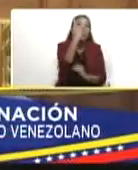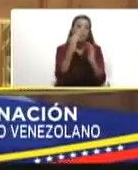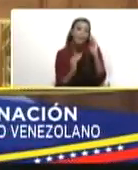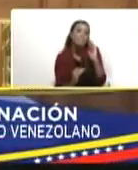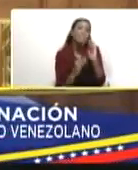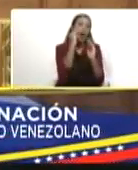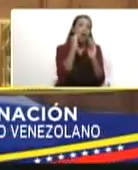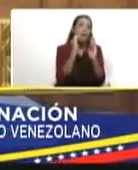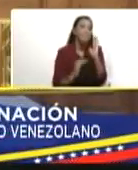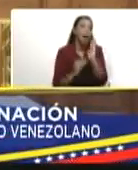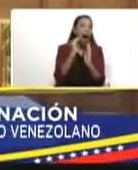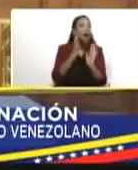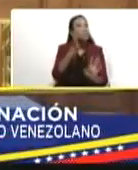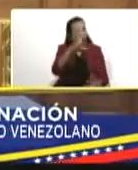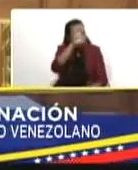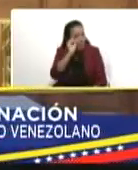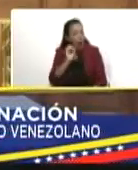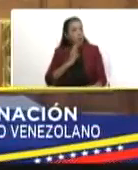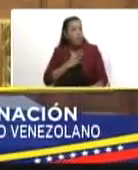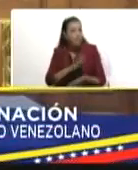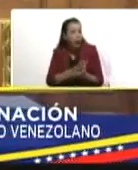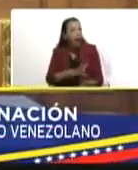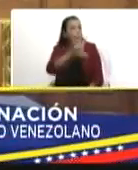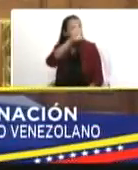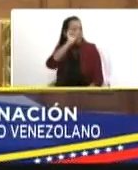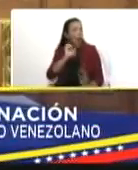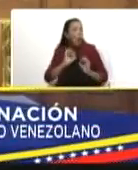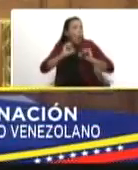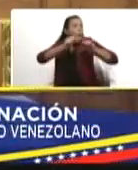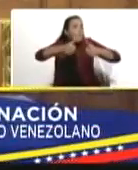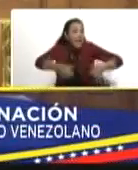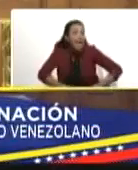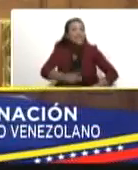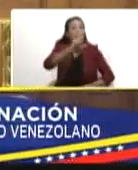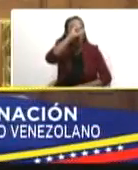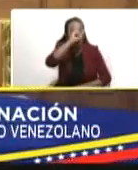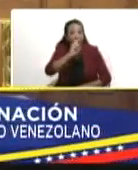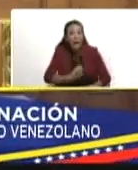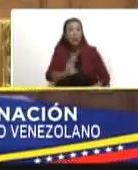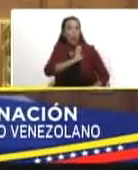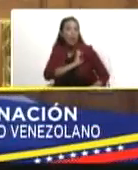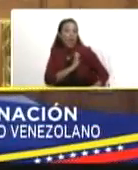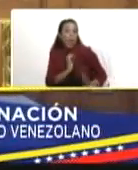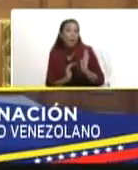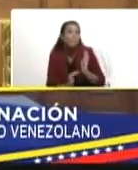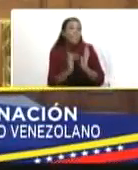a buen entendedor pocas palabras empez andito el año esto es un primer